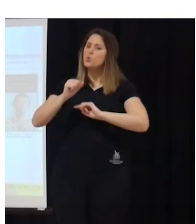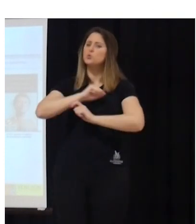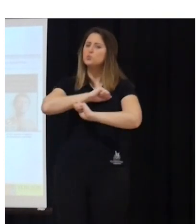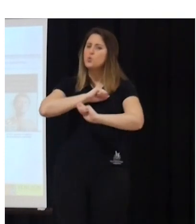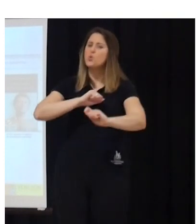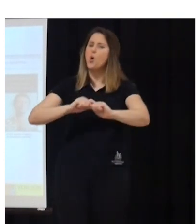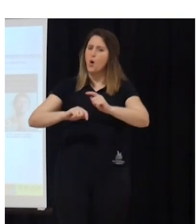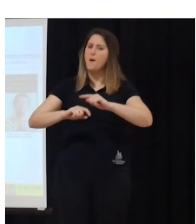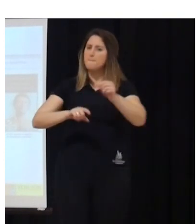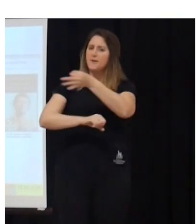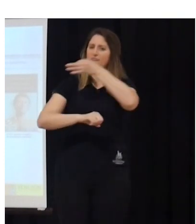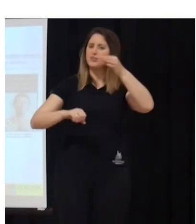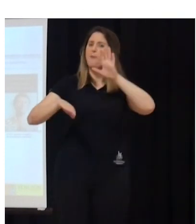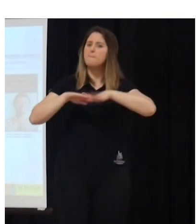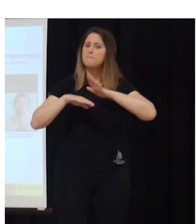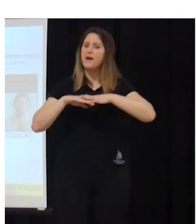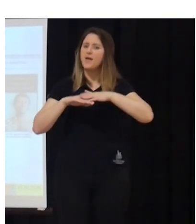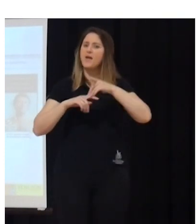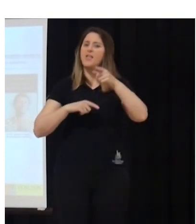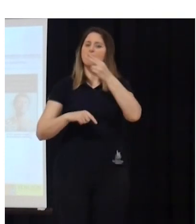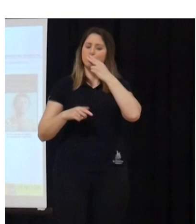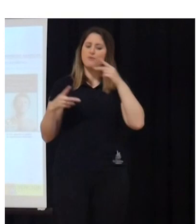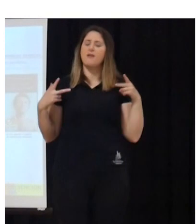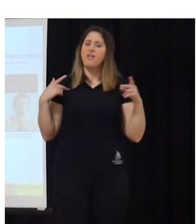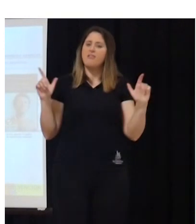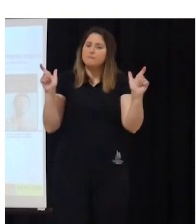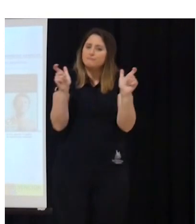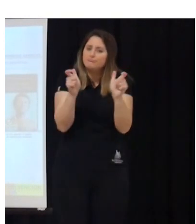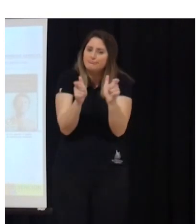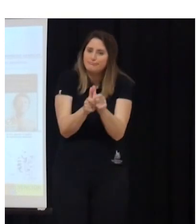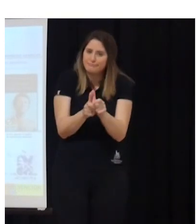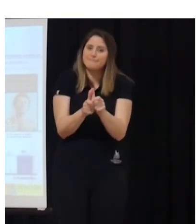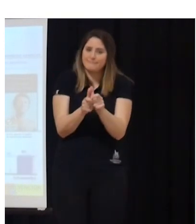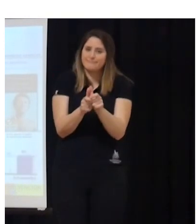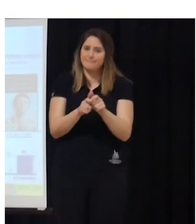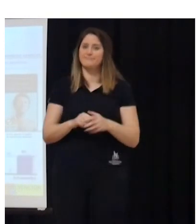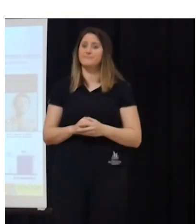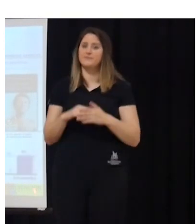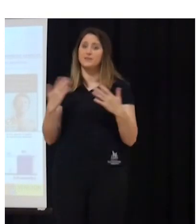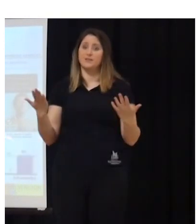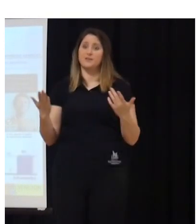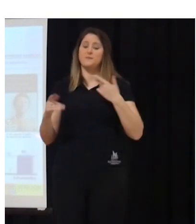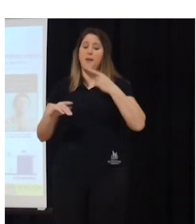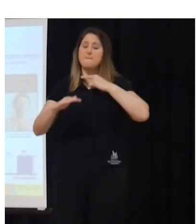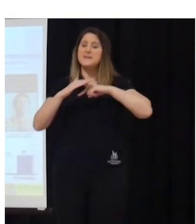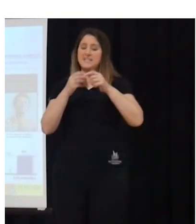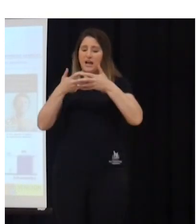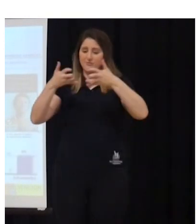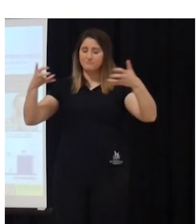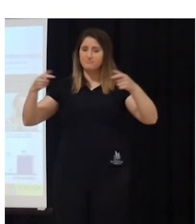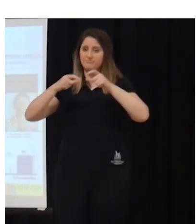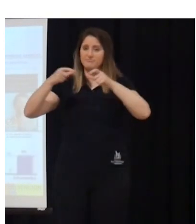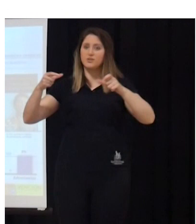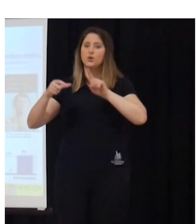estrategia para ayudar a que disminuya el consumo del tabaco. Respecto a los mensajes,